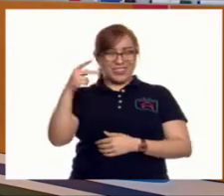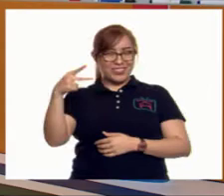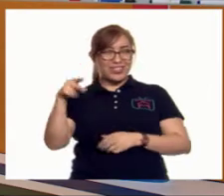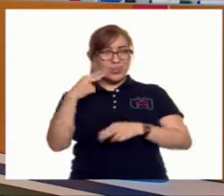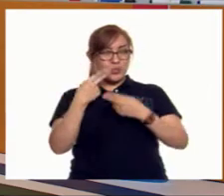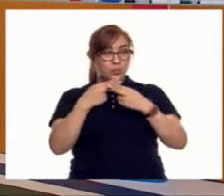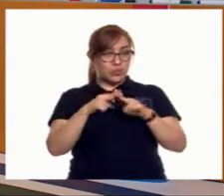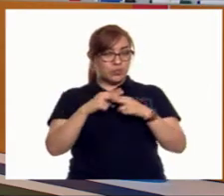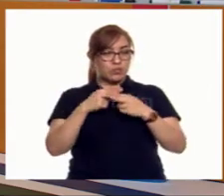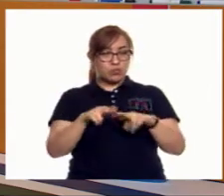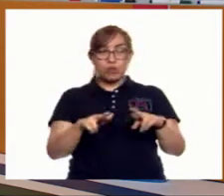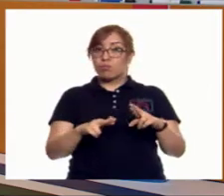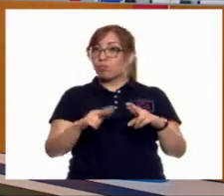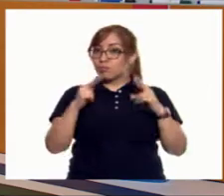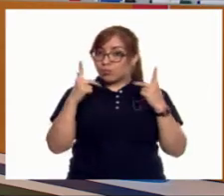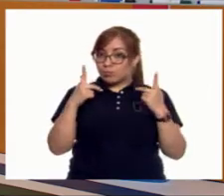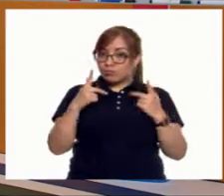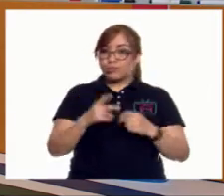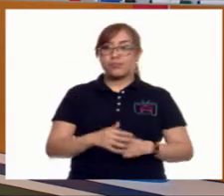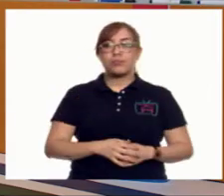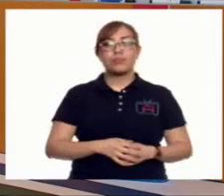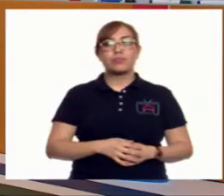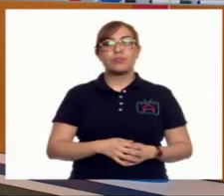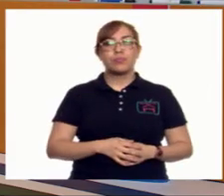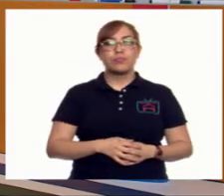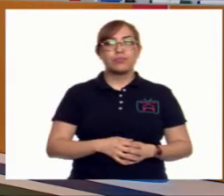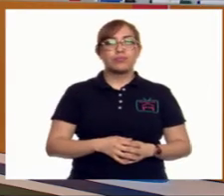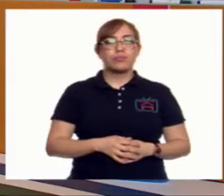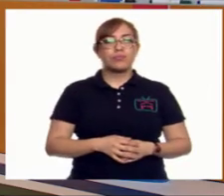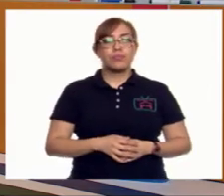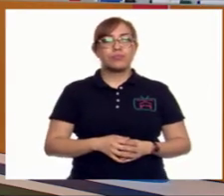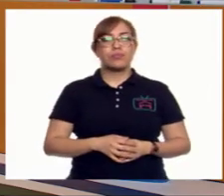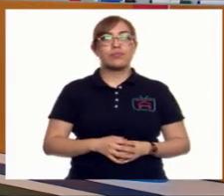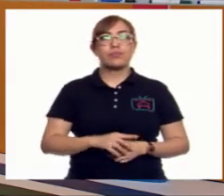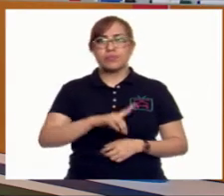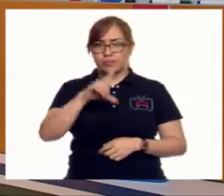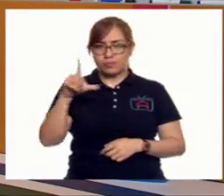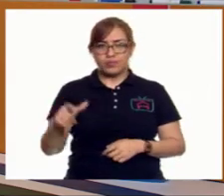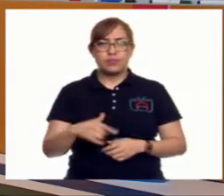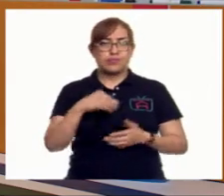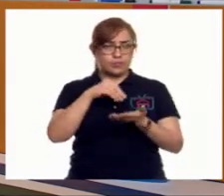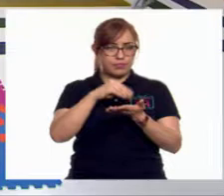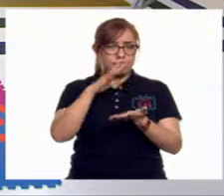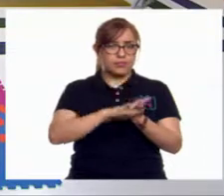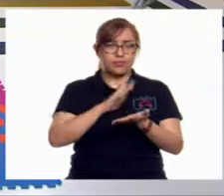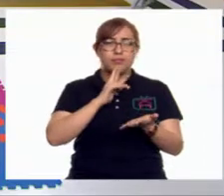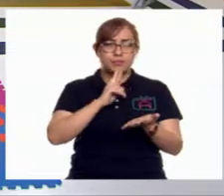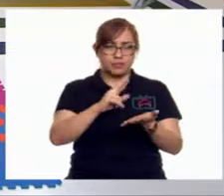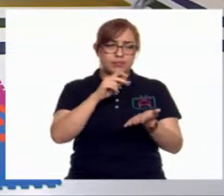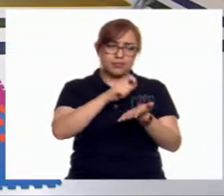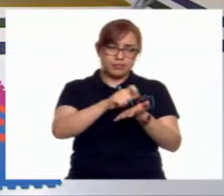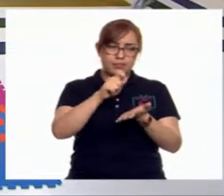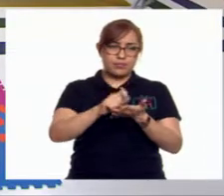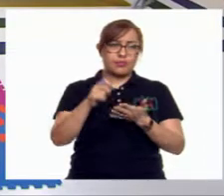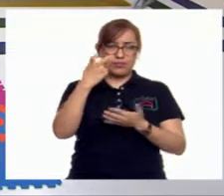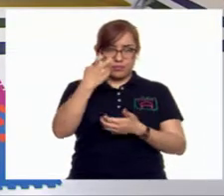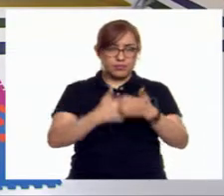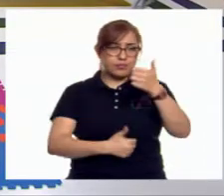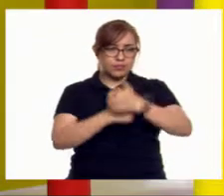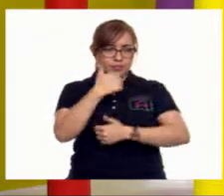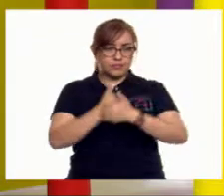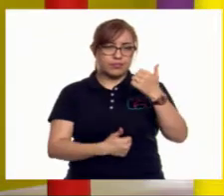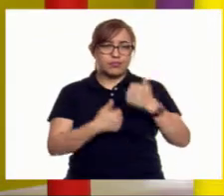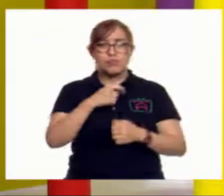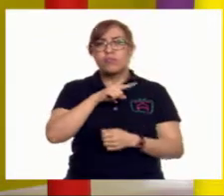de un hueso. Ajá. Y entonces poder contestar y resolver estas páginas. Ese es el reto que les dejamos. Y